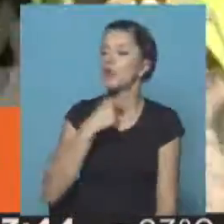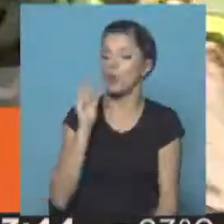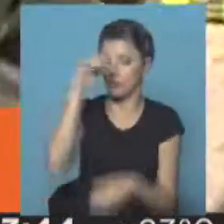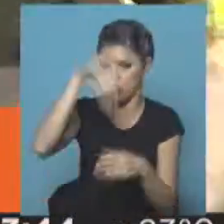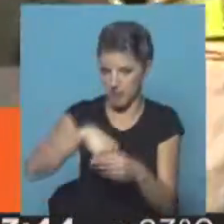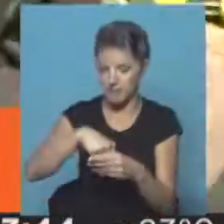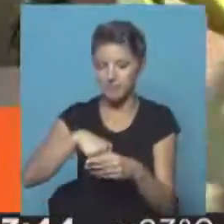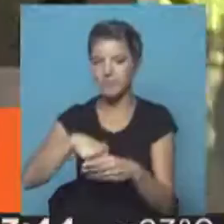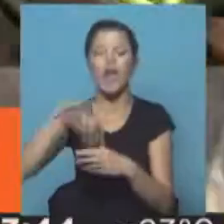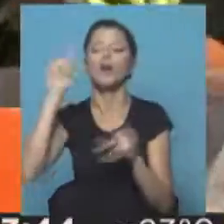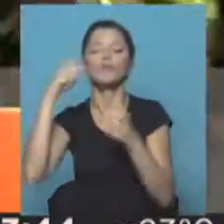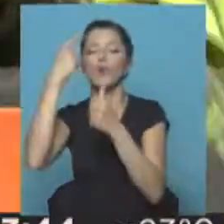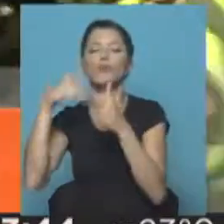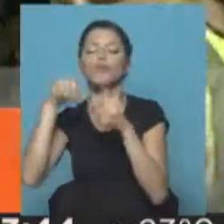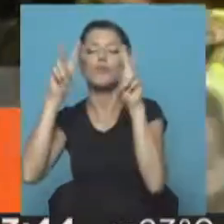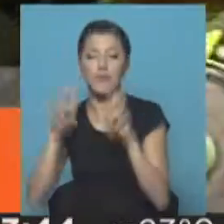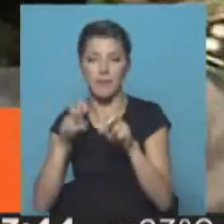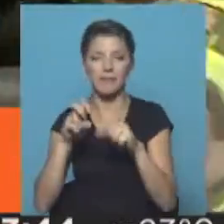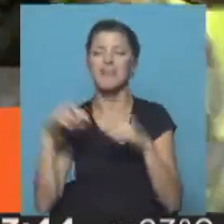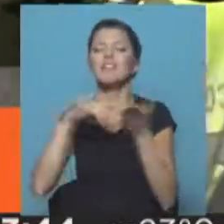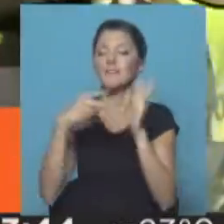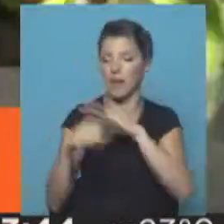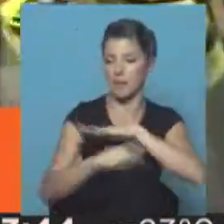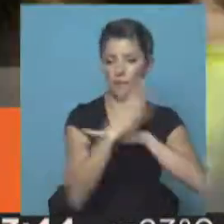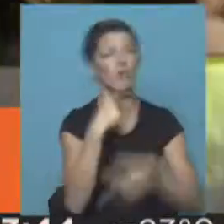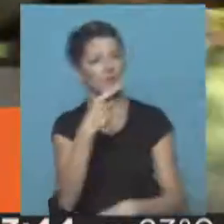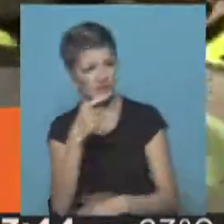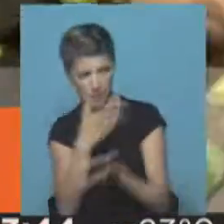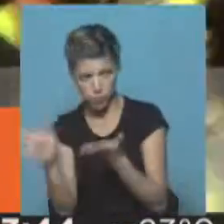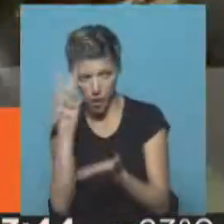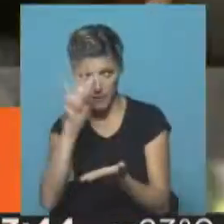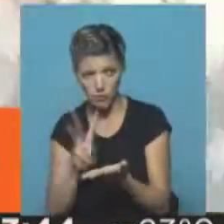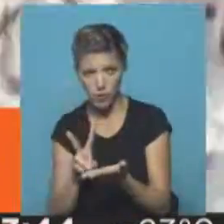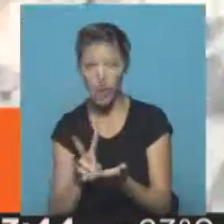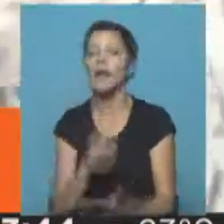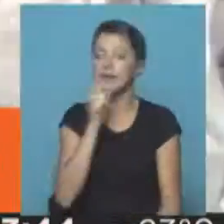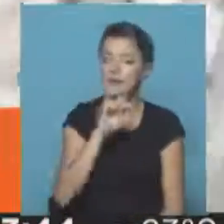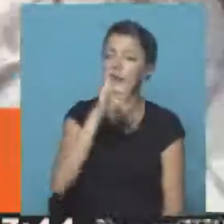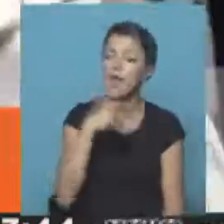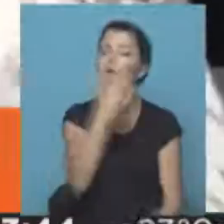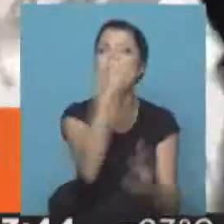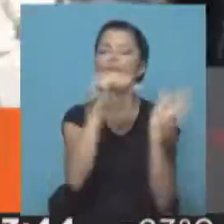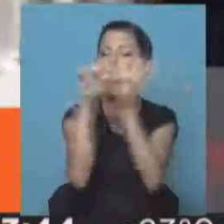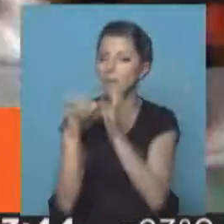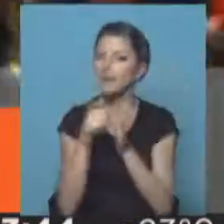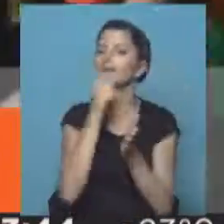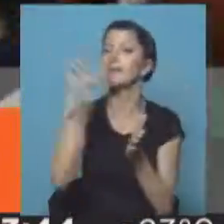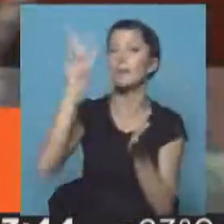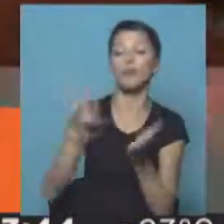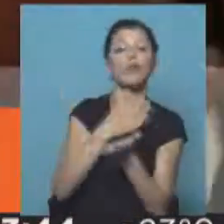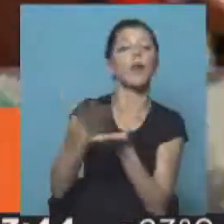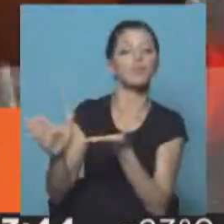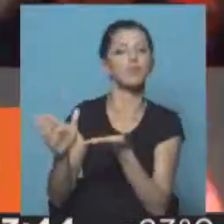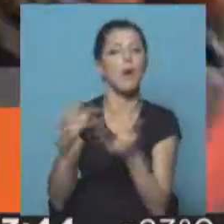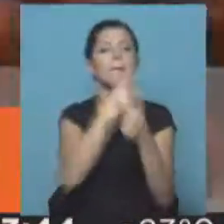detrás de esto, ¿no? Digamos, de dejar afuera a Venezuela, ¿decís? El costo que puede tener internamente para cada uno de los países el tema de que Venezuela quede